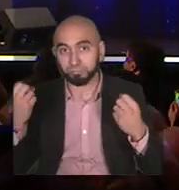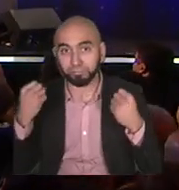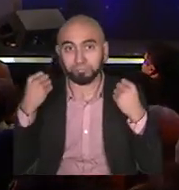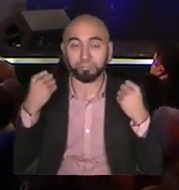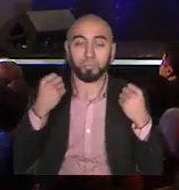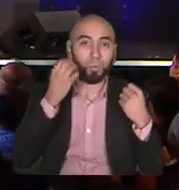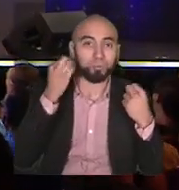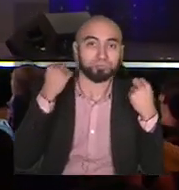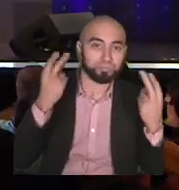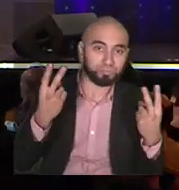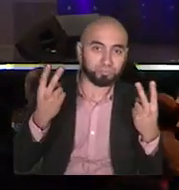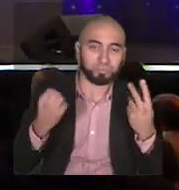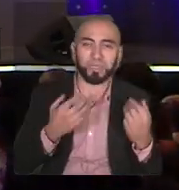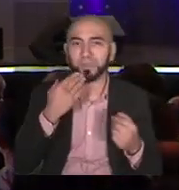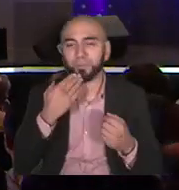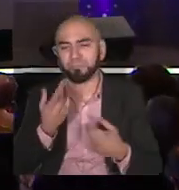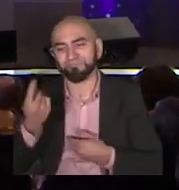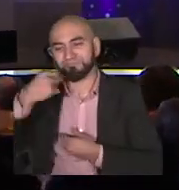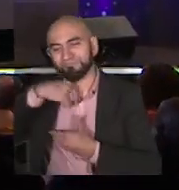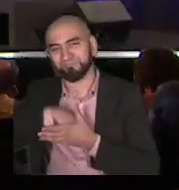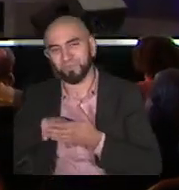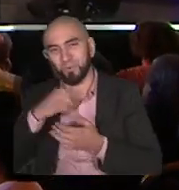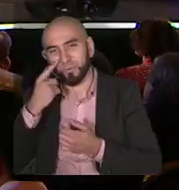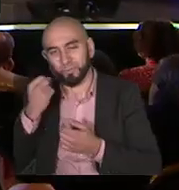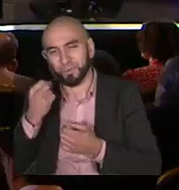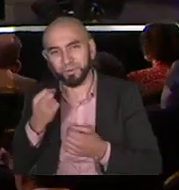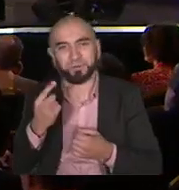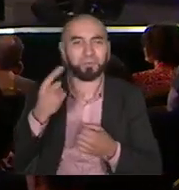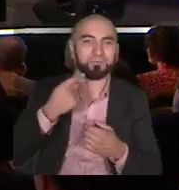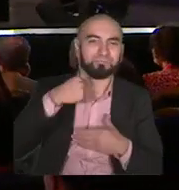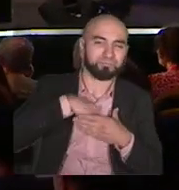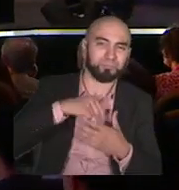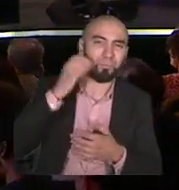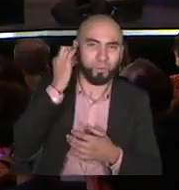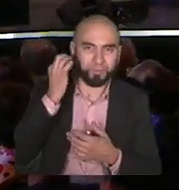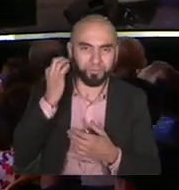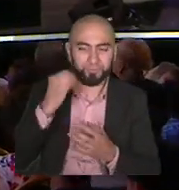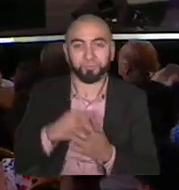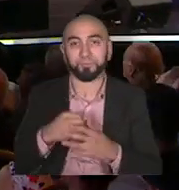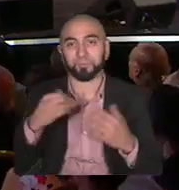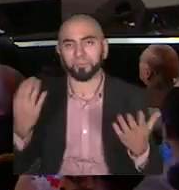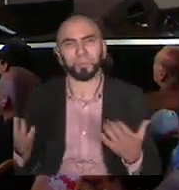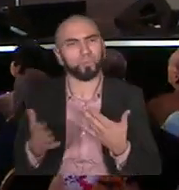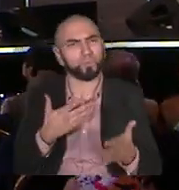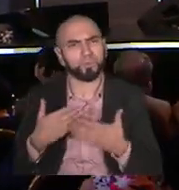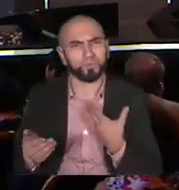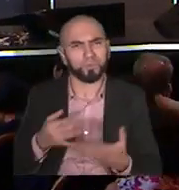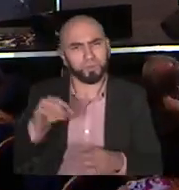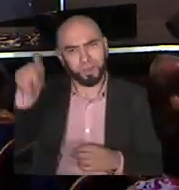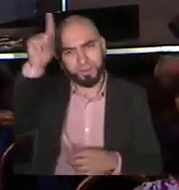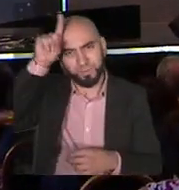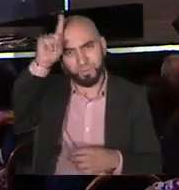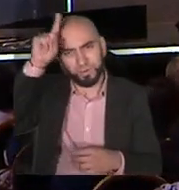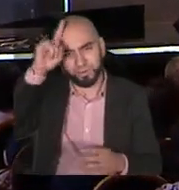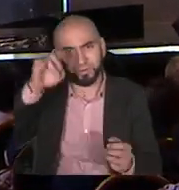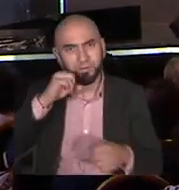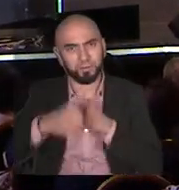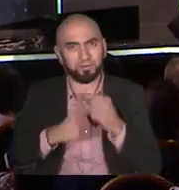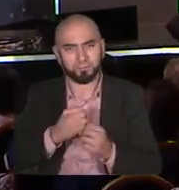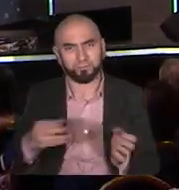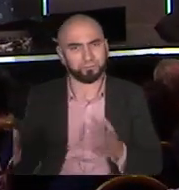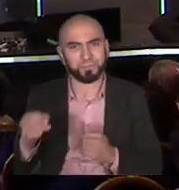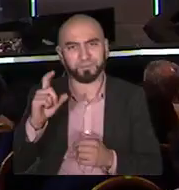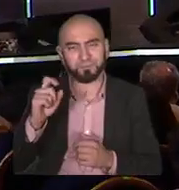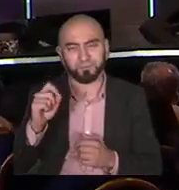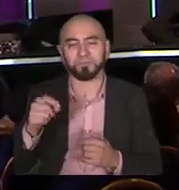y se hizo en Alemania en los 70s con una población heterosexual.